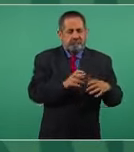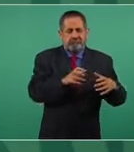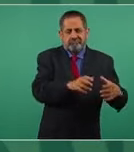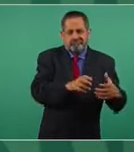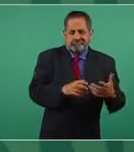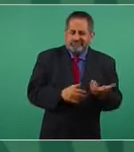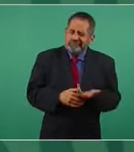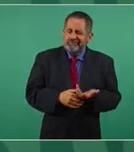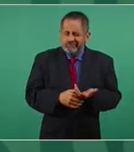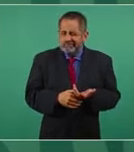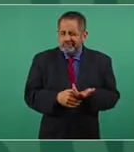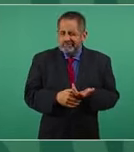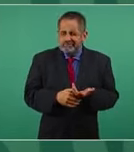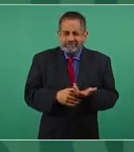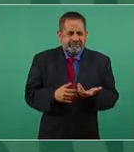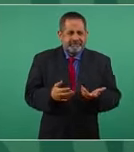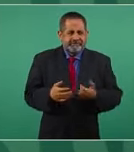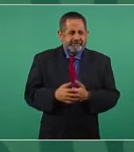Es una